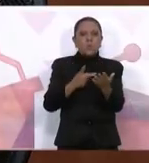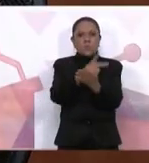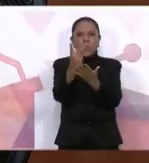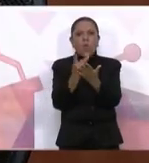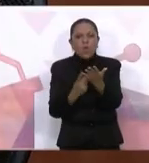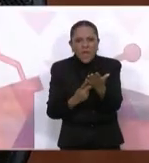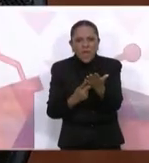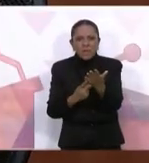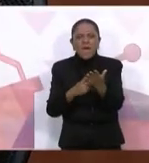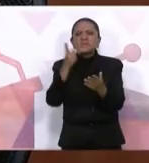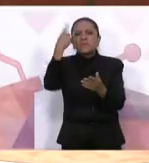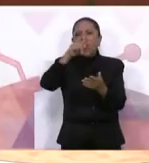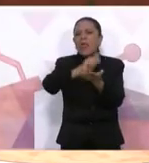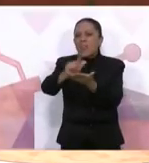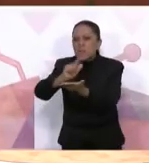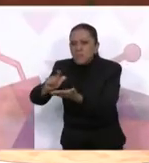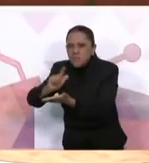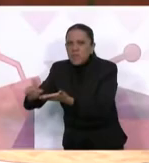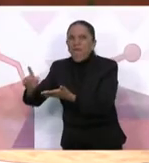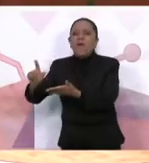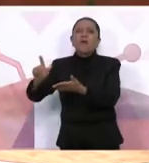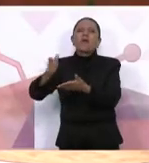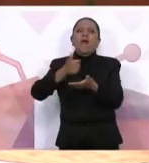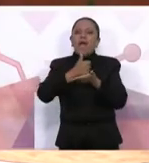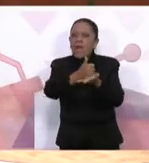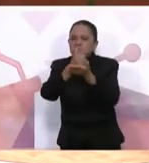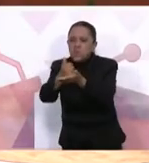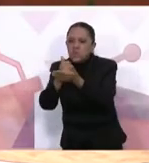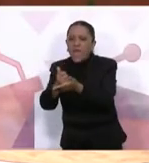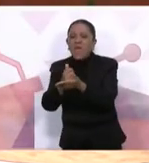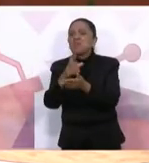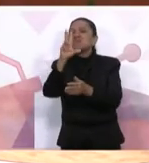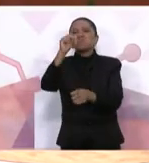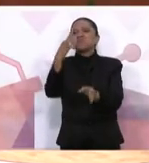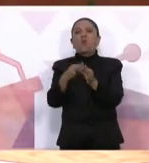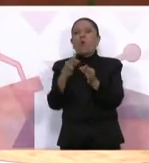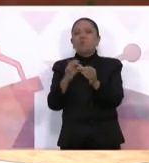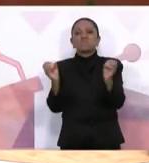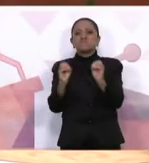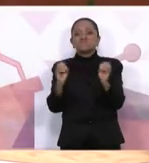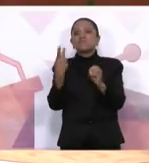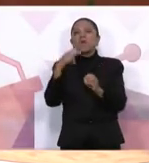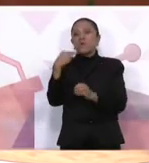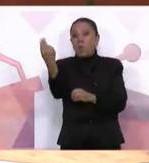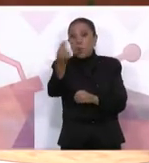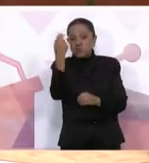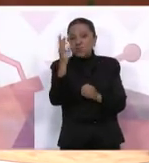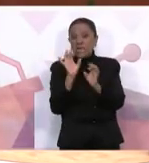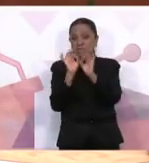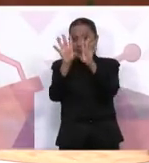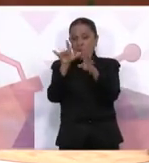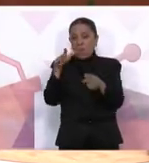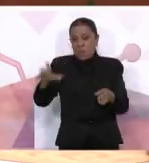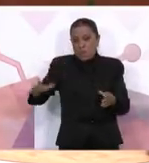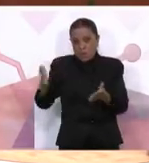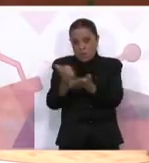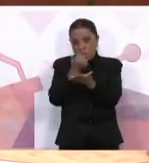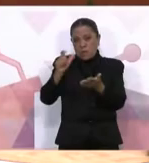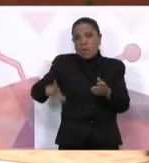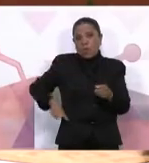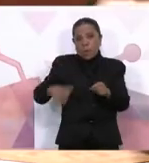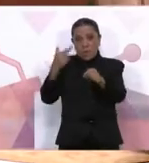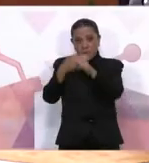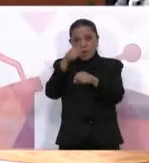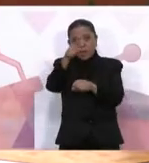de pronto que en caso de que usted fuera gobernador realmente hubiera una vigilancia para los jóvenes precisamente es una dispersión unam